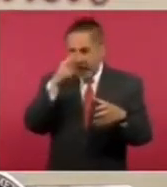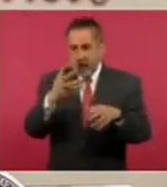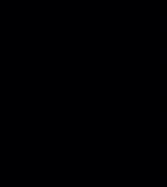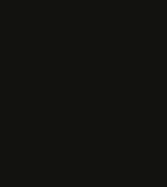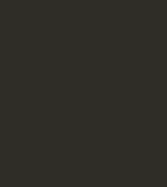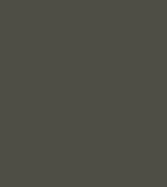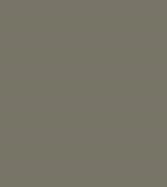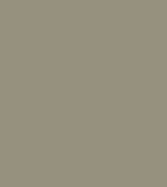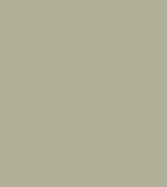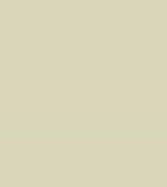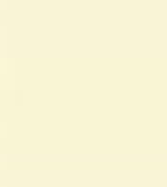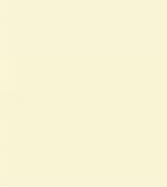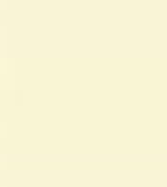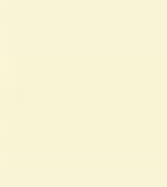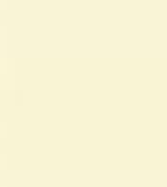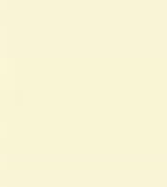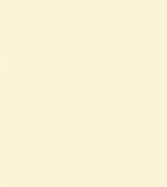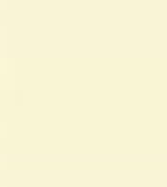Unidos